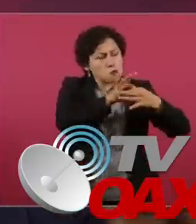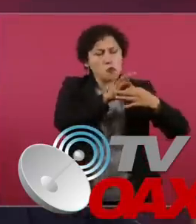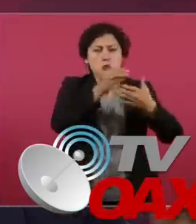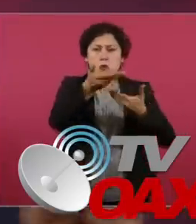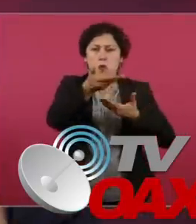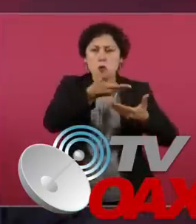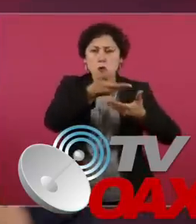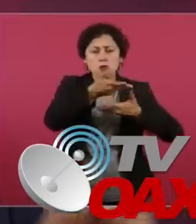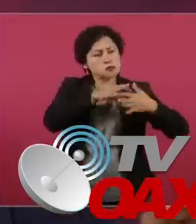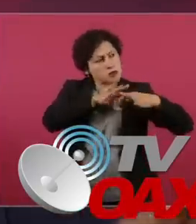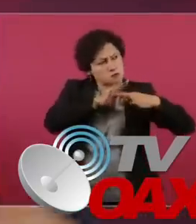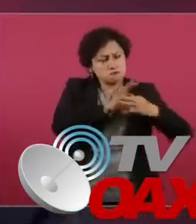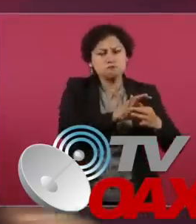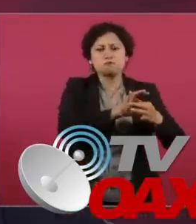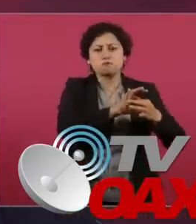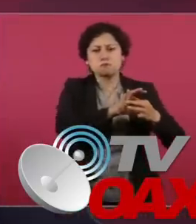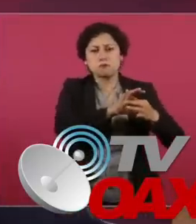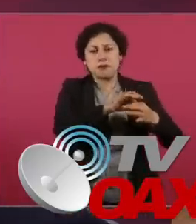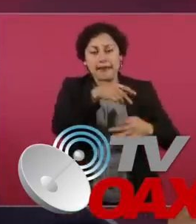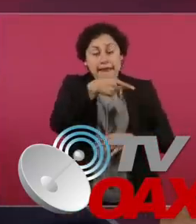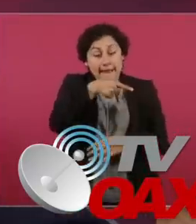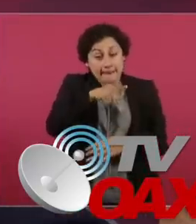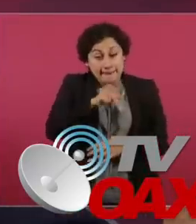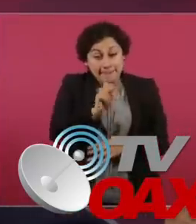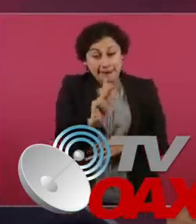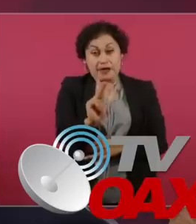comercial, pero